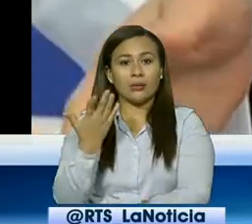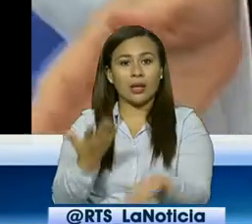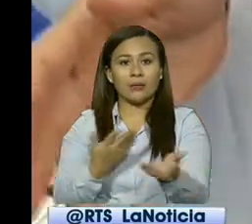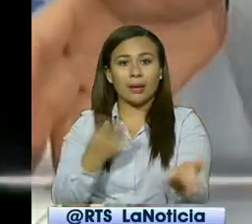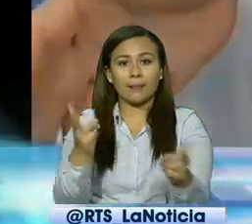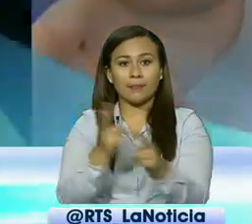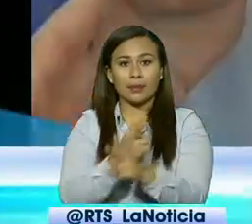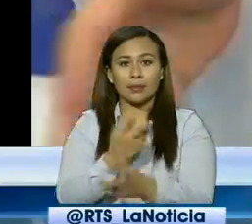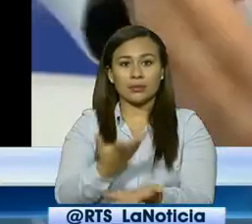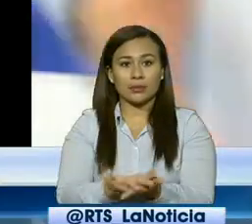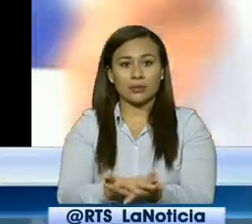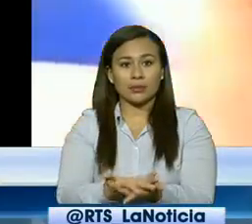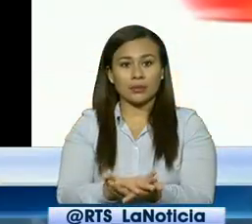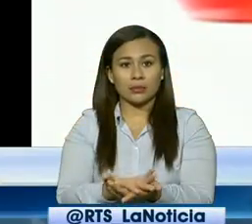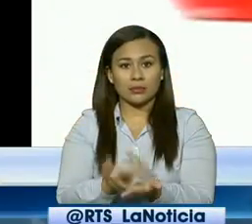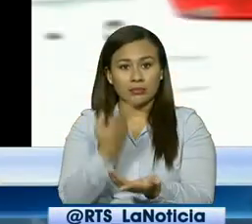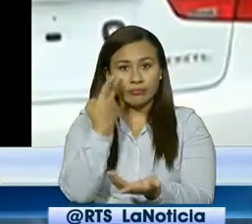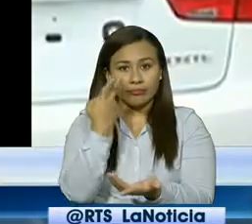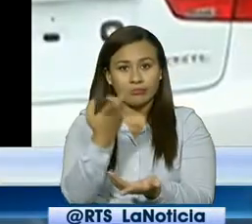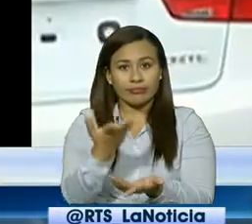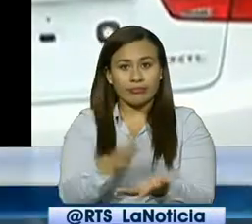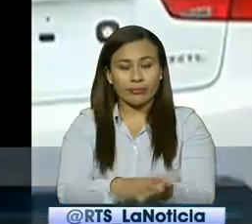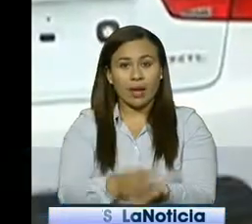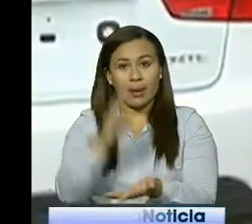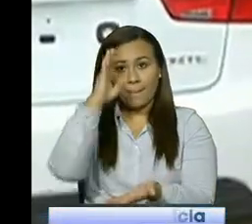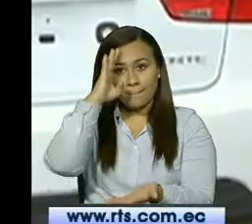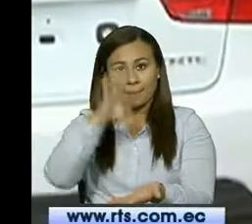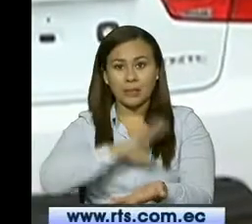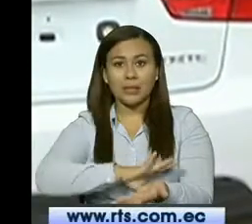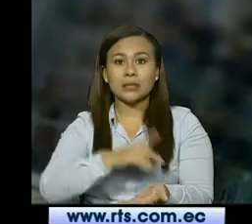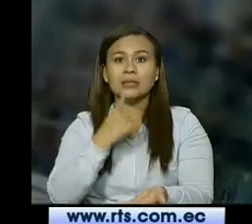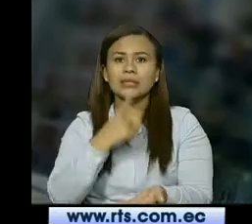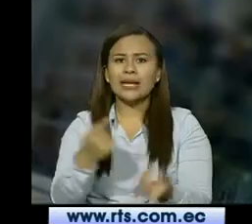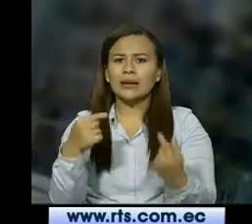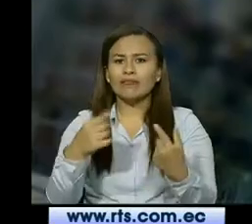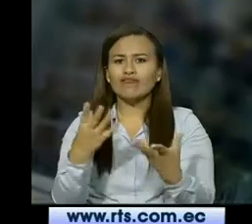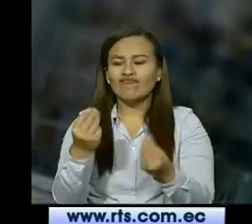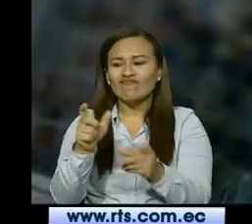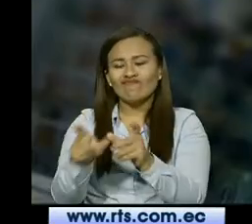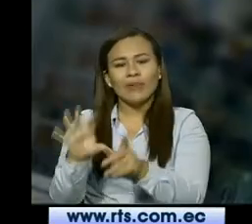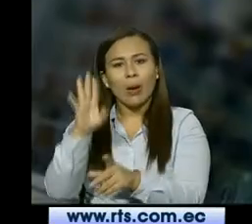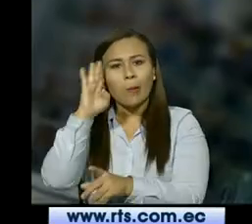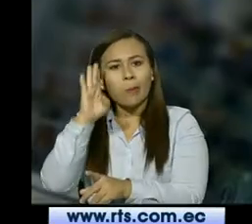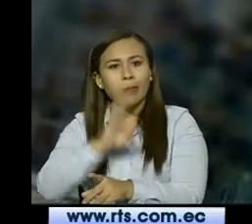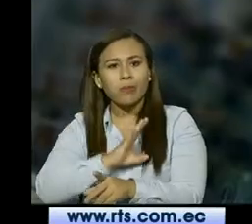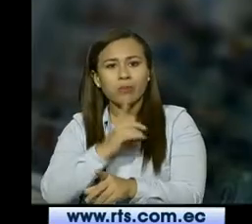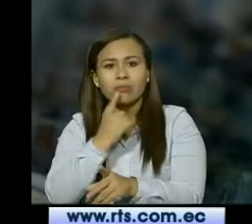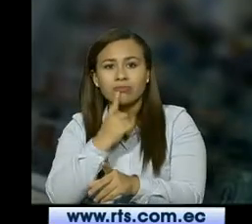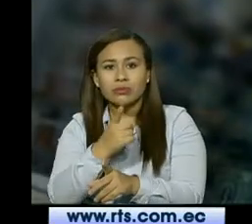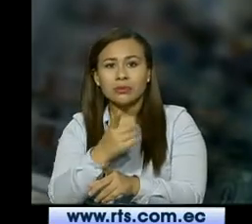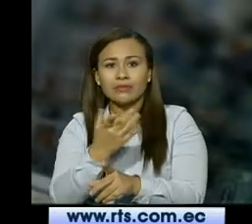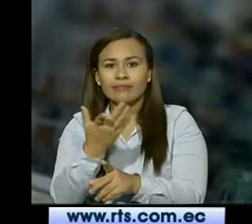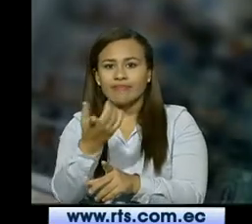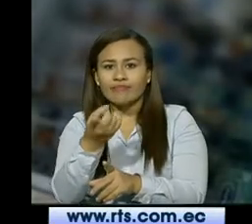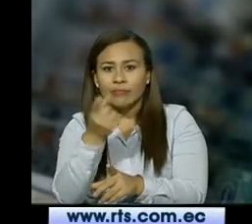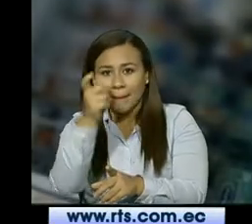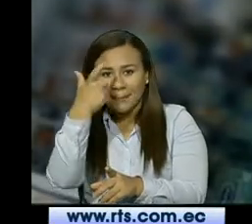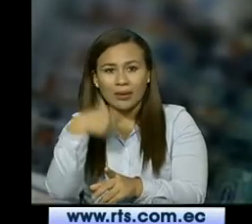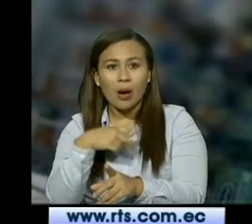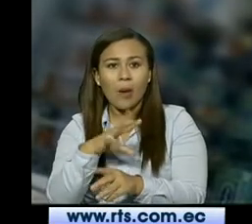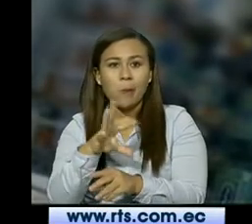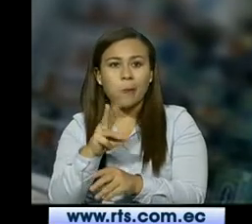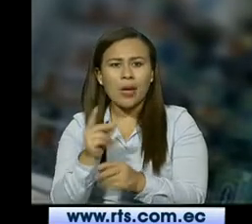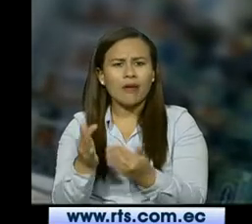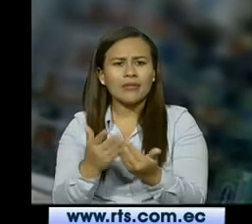no solamente ellos actúan solos, sino en bandas. La policía indica que constantemente los antisociales se las ingenian para robar. Son nuevos